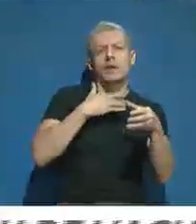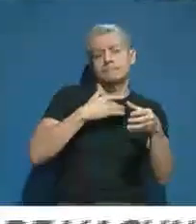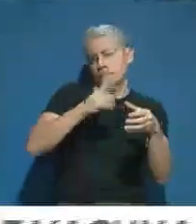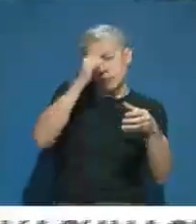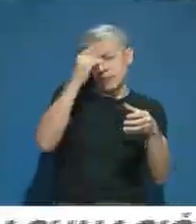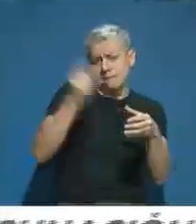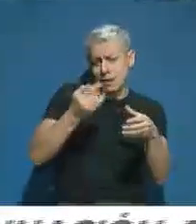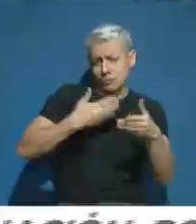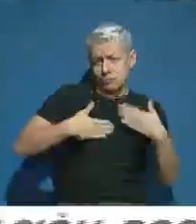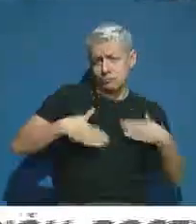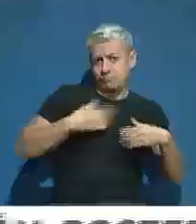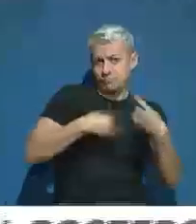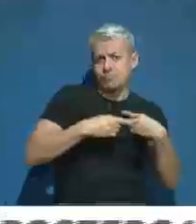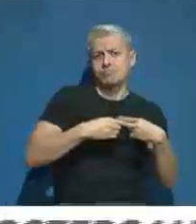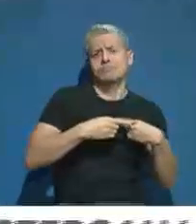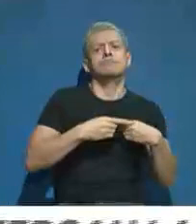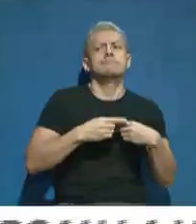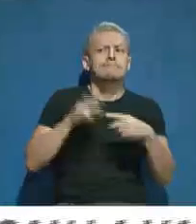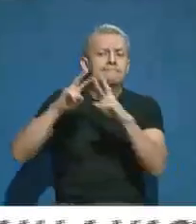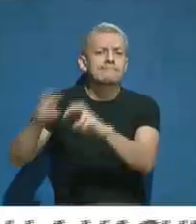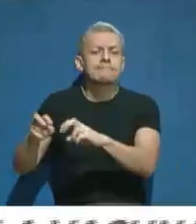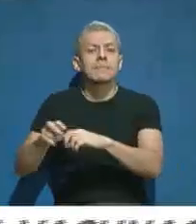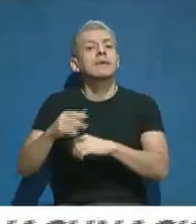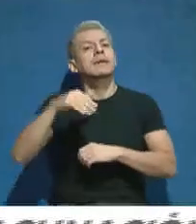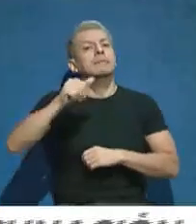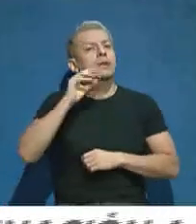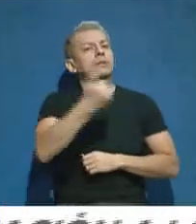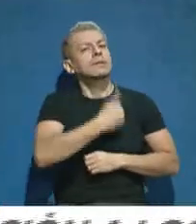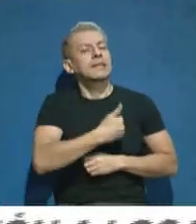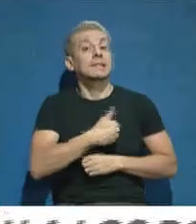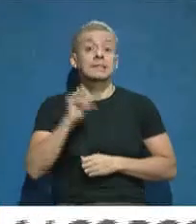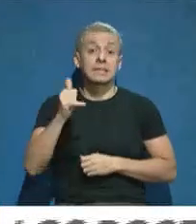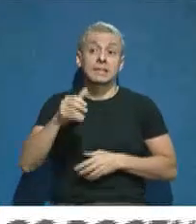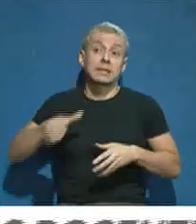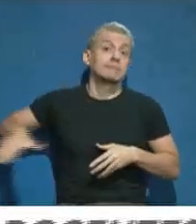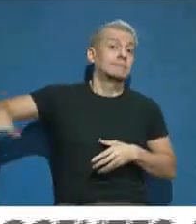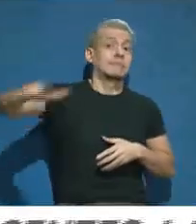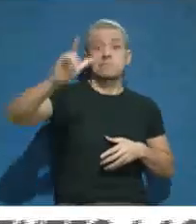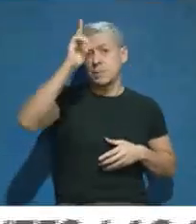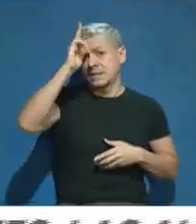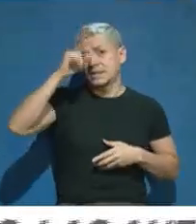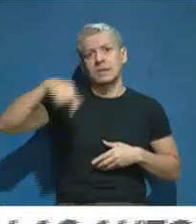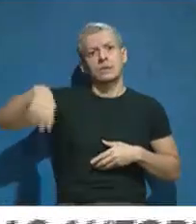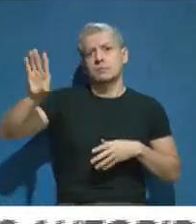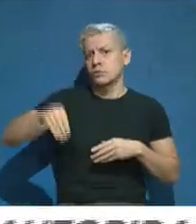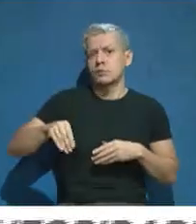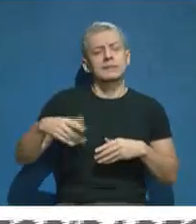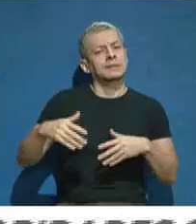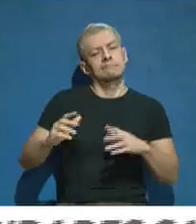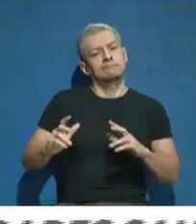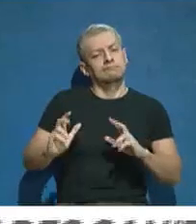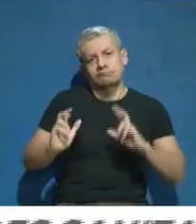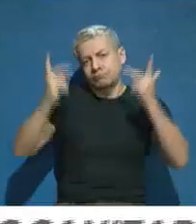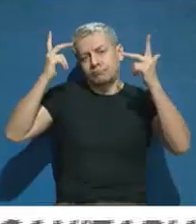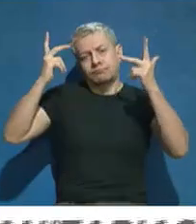contanos. Sí, Daniela, hay preocupación en el ámbito policial, en la fuerza, y malestar también por esta sucesión